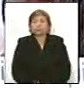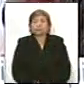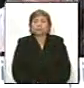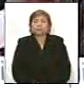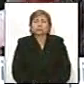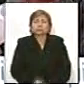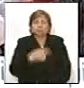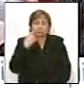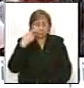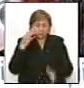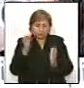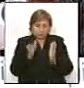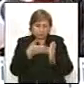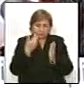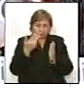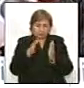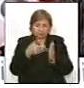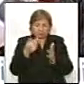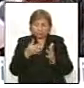estado revisando